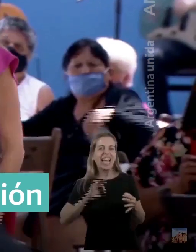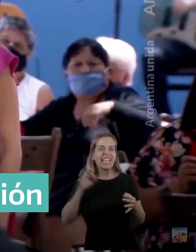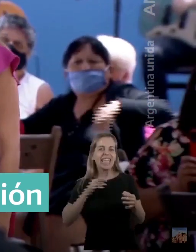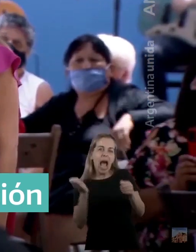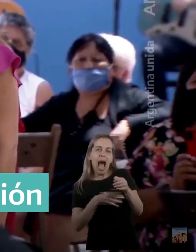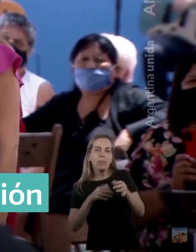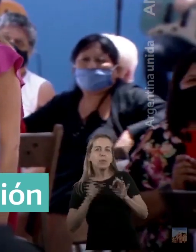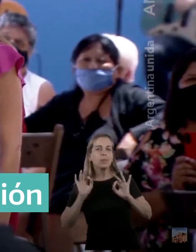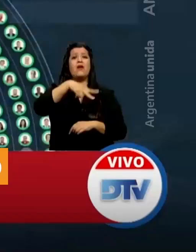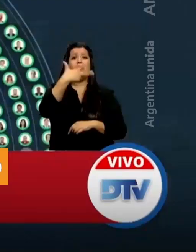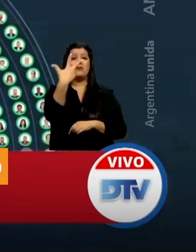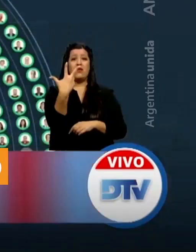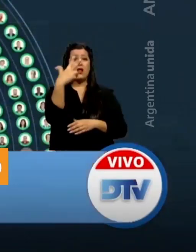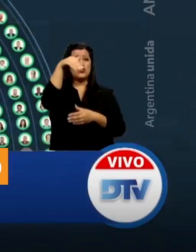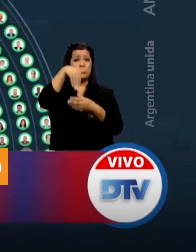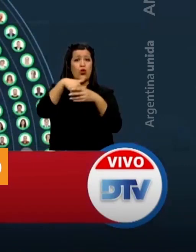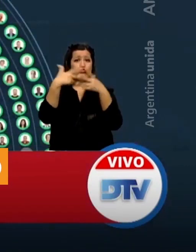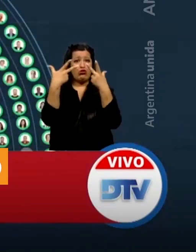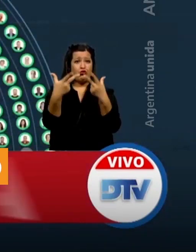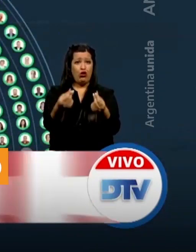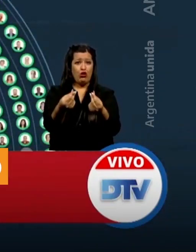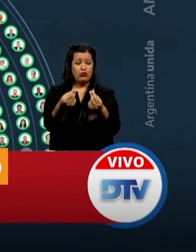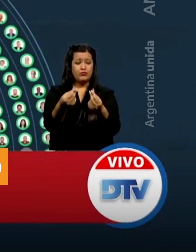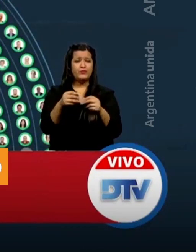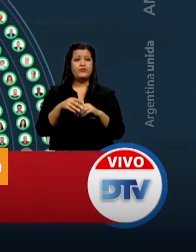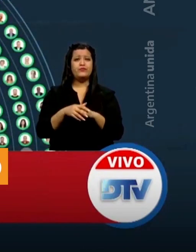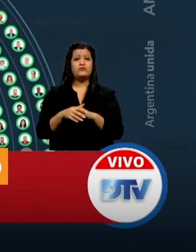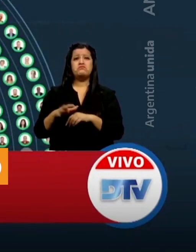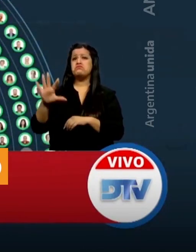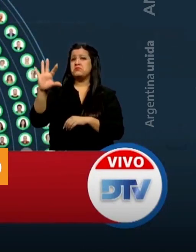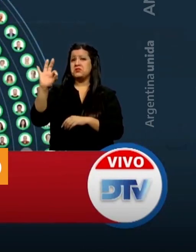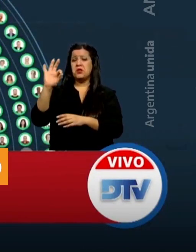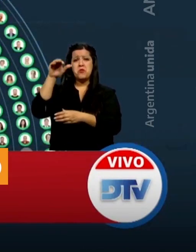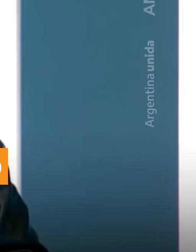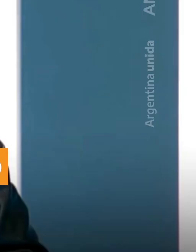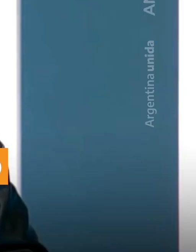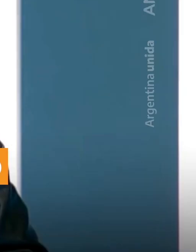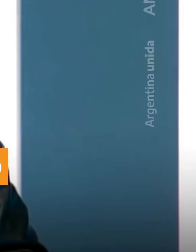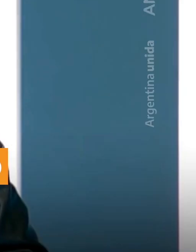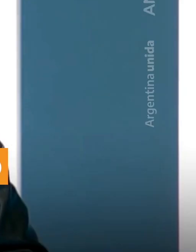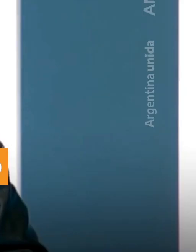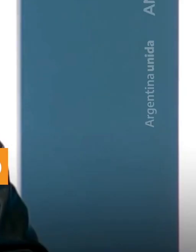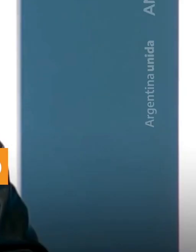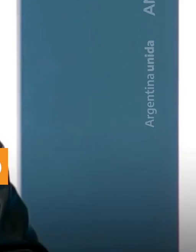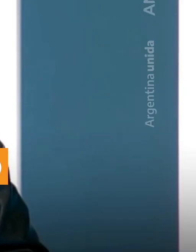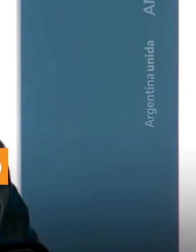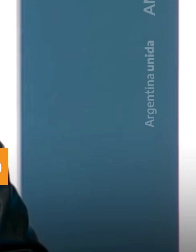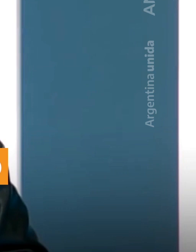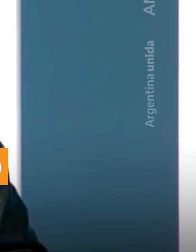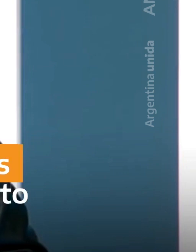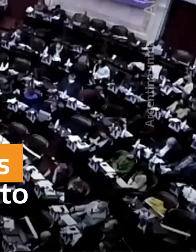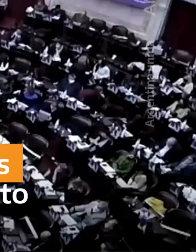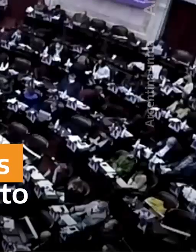a tener la posibilidad de jubilarse. Había 190.000 jubilados y jubiladas que pagaban ganancias, de las cuales ahora van a pagar